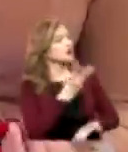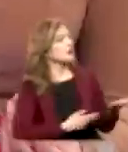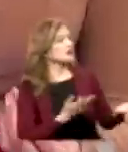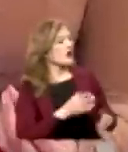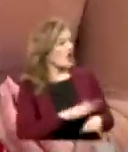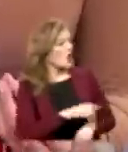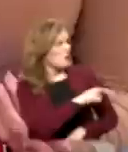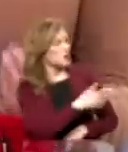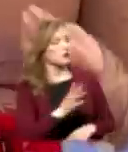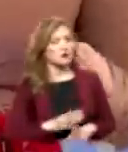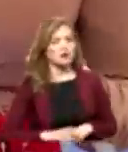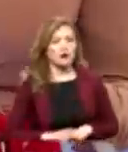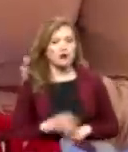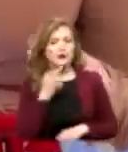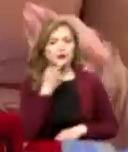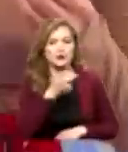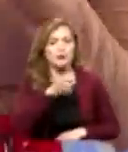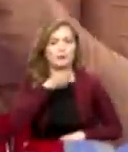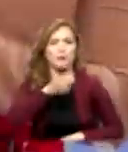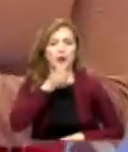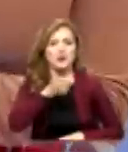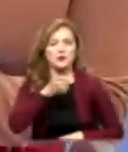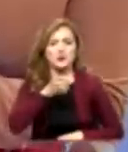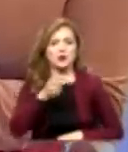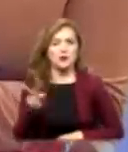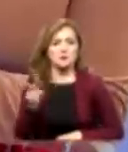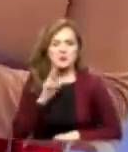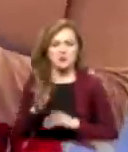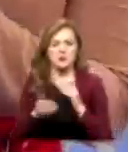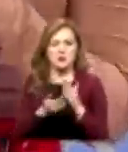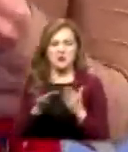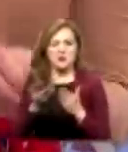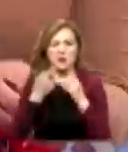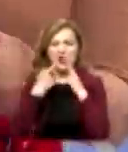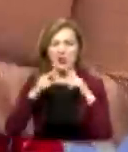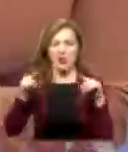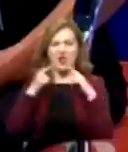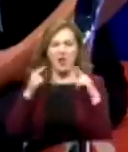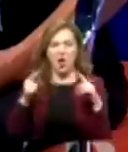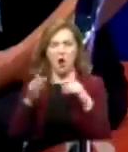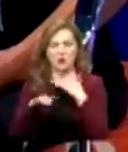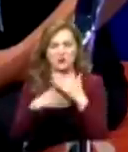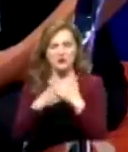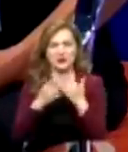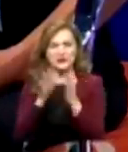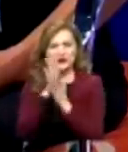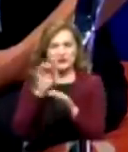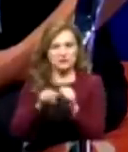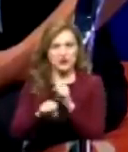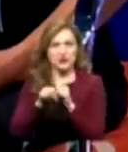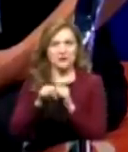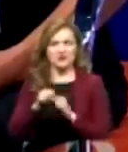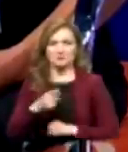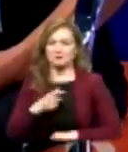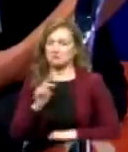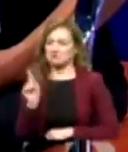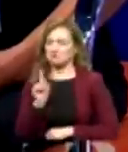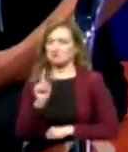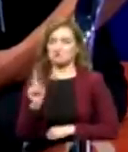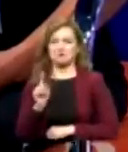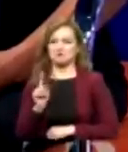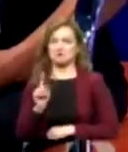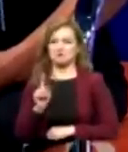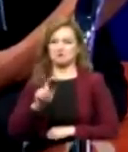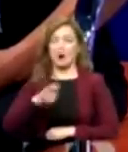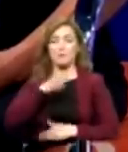a la prensa de revictimizar a las mujeres violadas, a los casos de abuso, pero nosotros lo que hacemos es